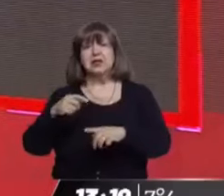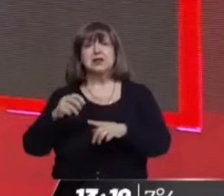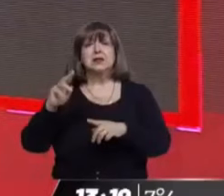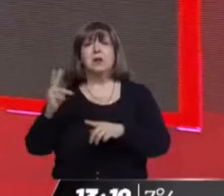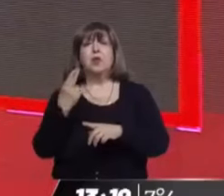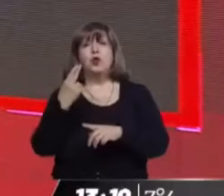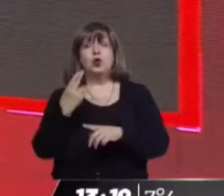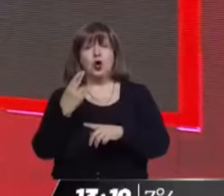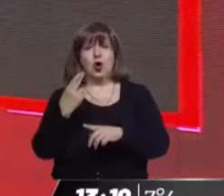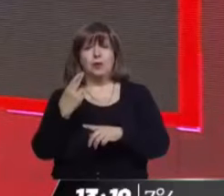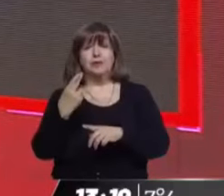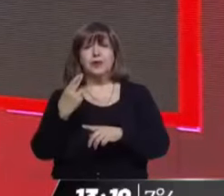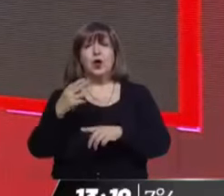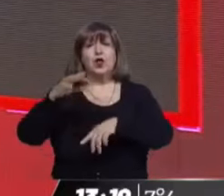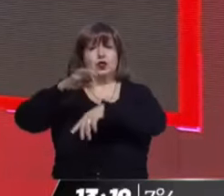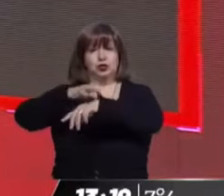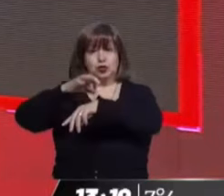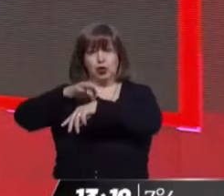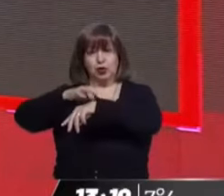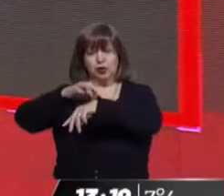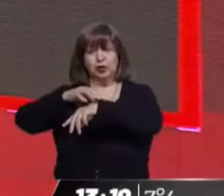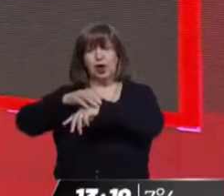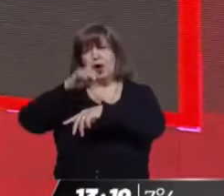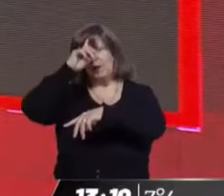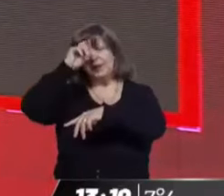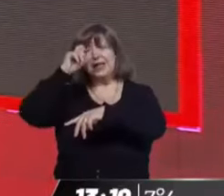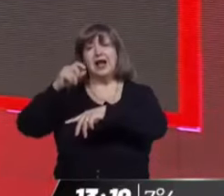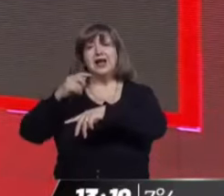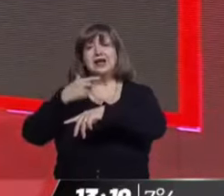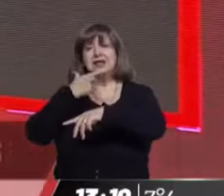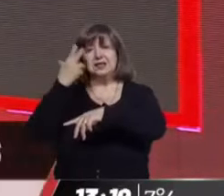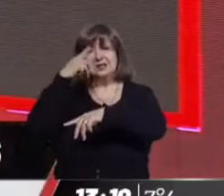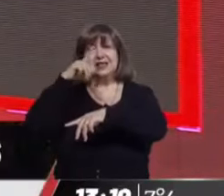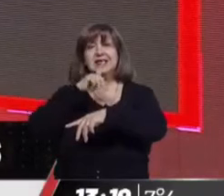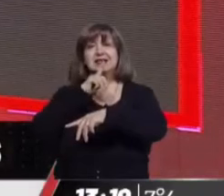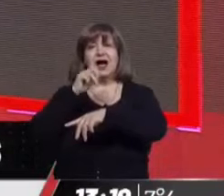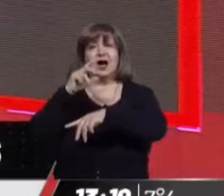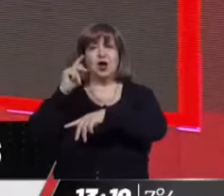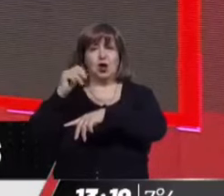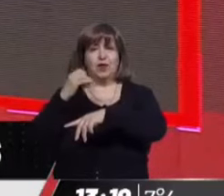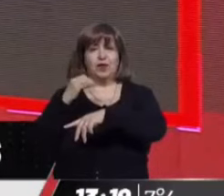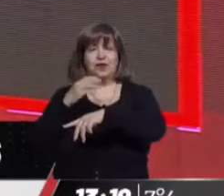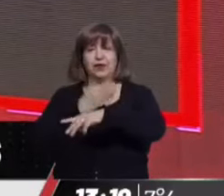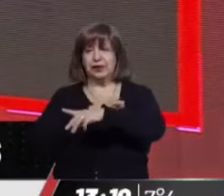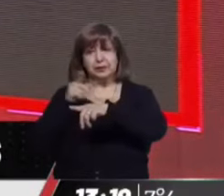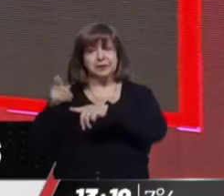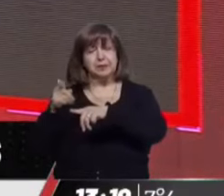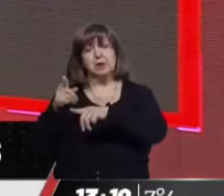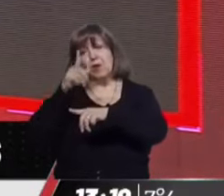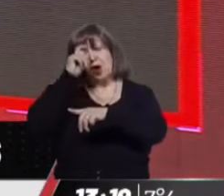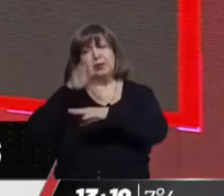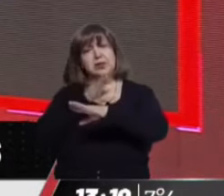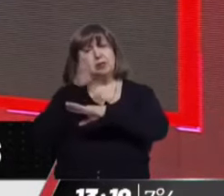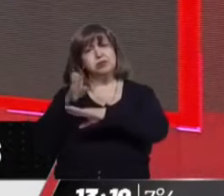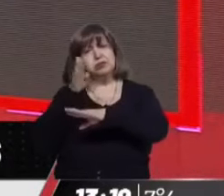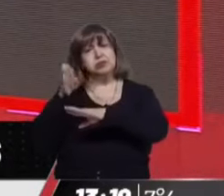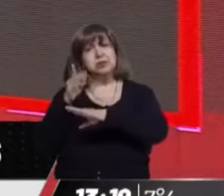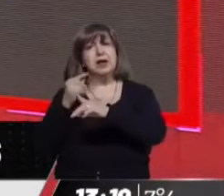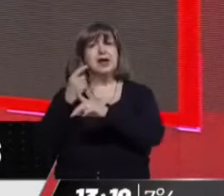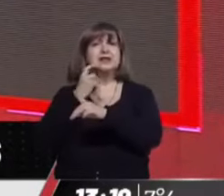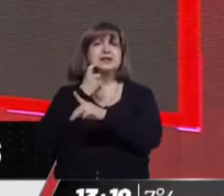la muerte de un médico que trabajaba en el hospital chestov iba a realizar horas extras al hospital de San